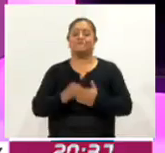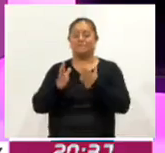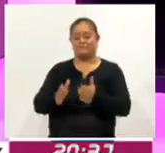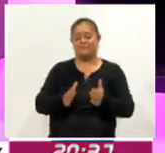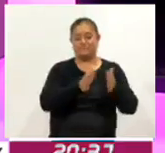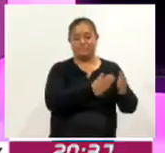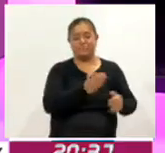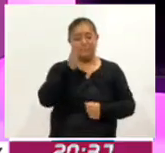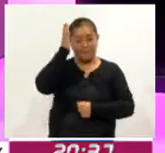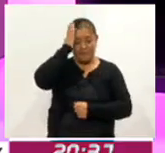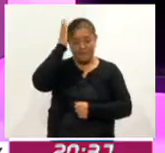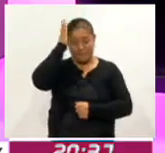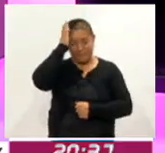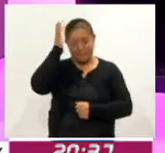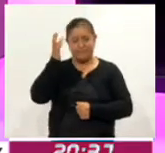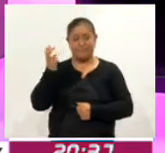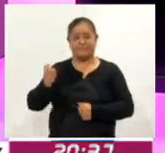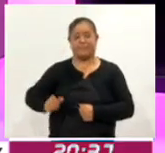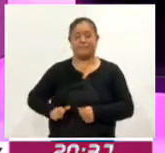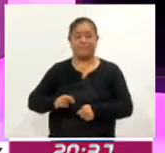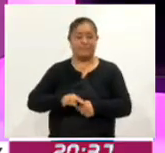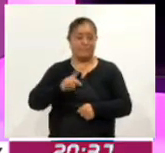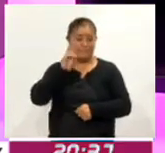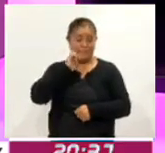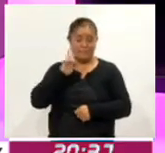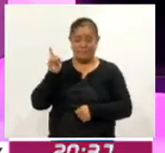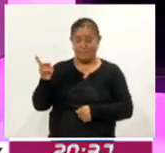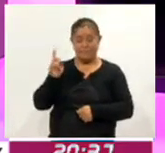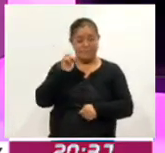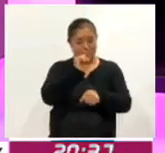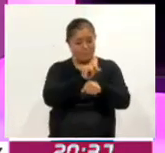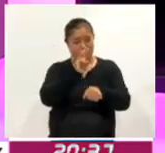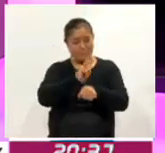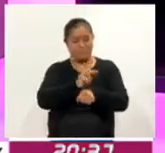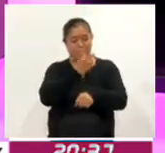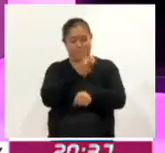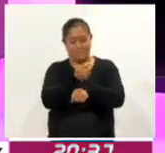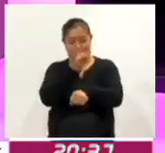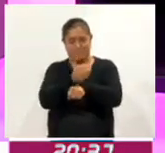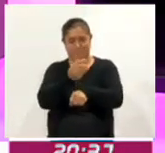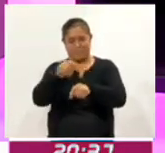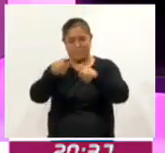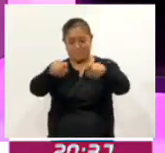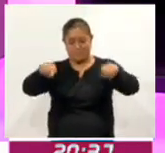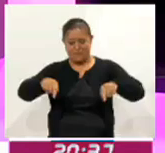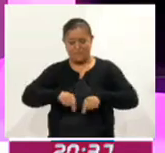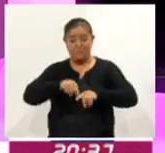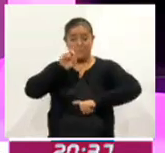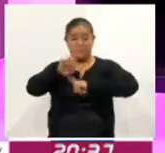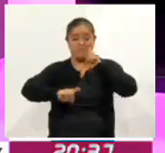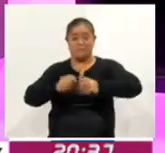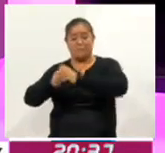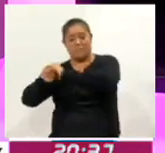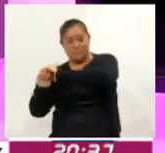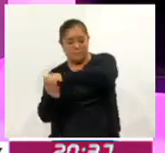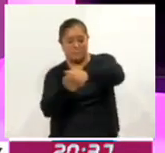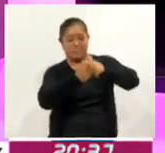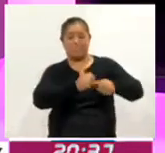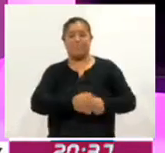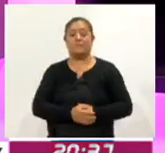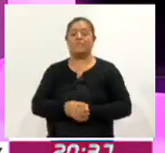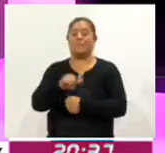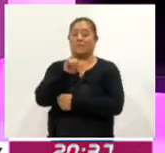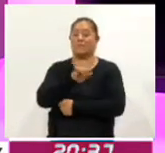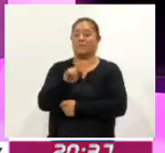temas, la titular del Ejecutivo supervisó la rehabilitación del campo deportivo de béisbol de la comunidad de